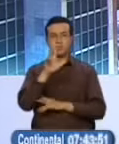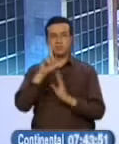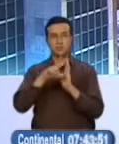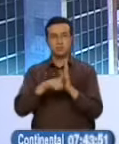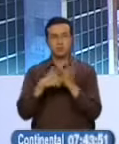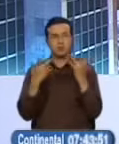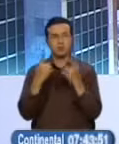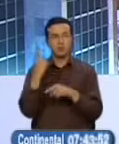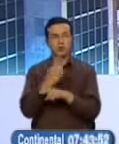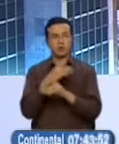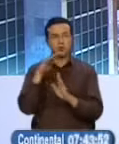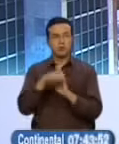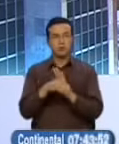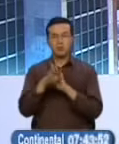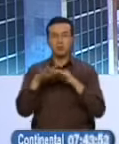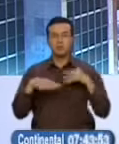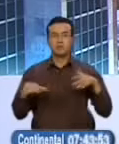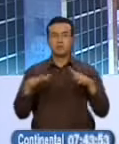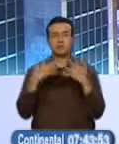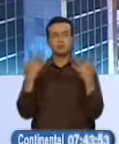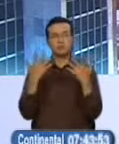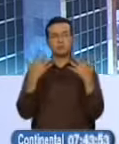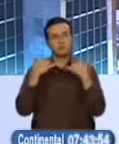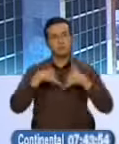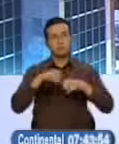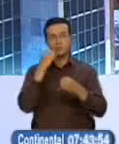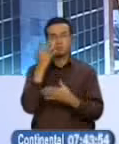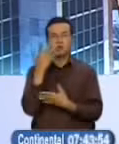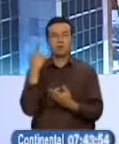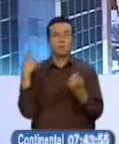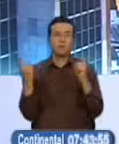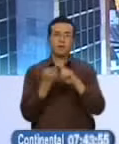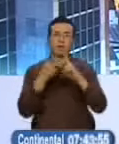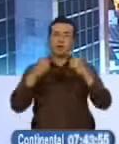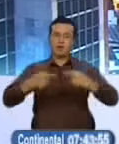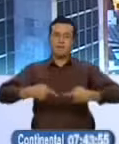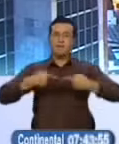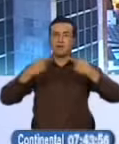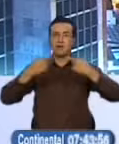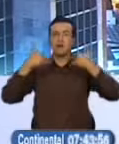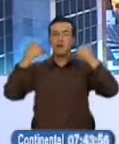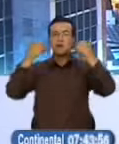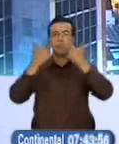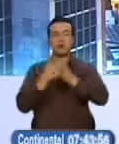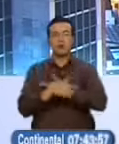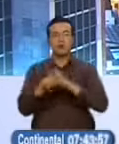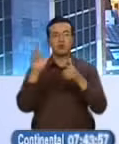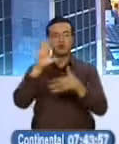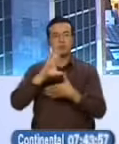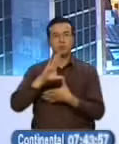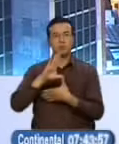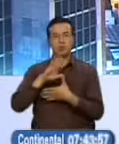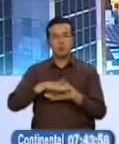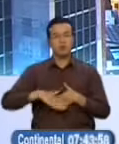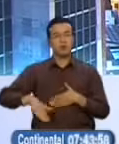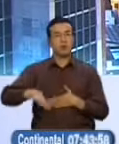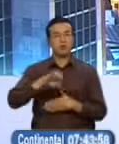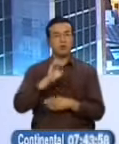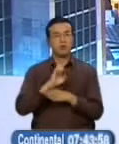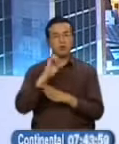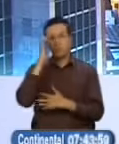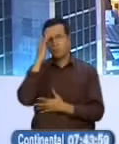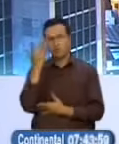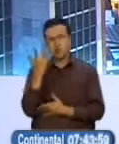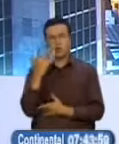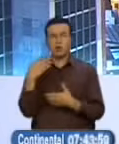7:43 de la mañana, una hora menos en el territorio insular, y tenemos que contarle que hoy se realiza la primera final de la Copa Libertadores de América, aquí en territorio ecuatoriano, porque